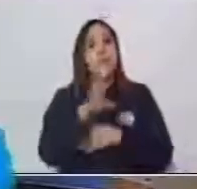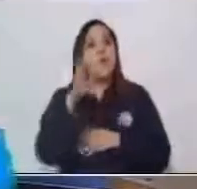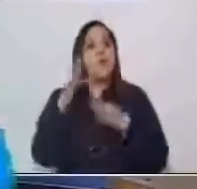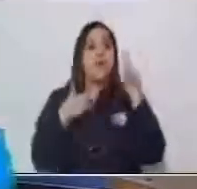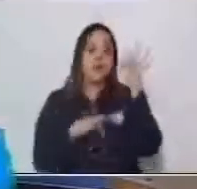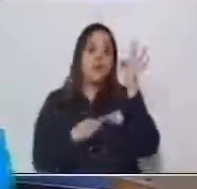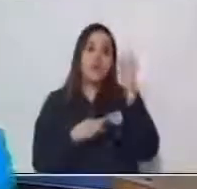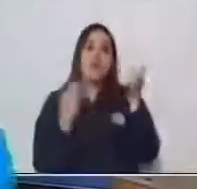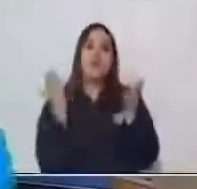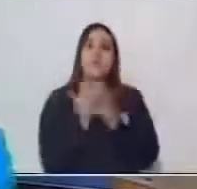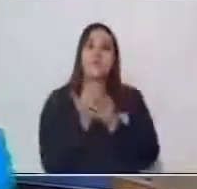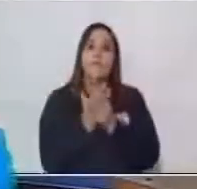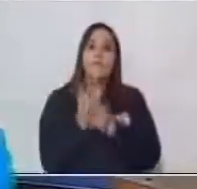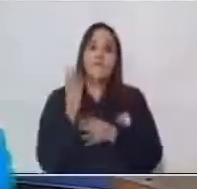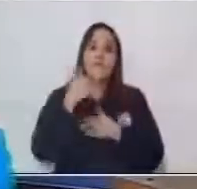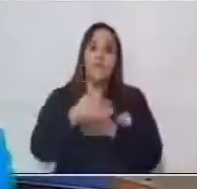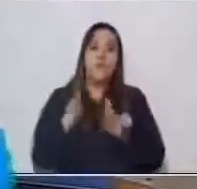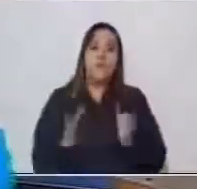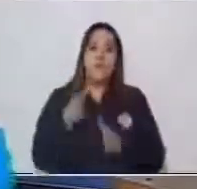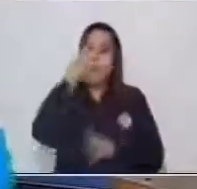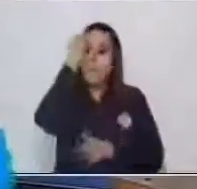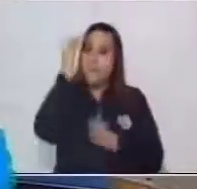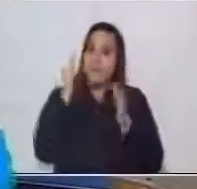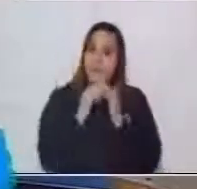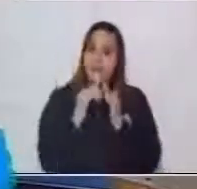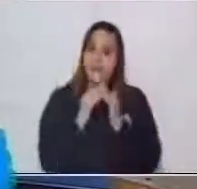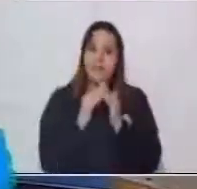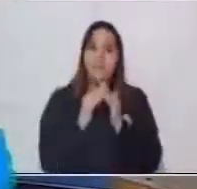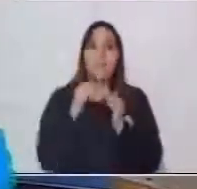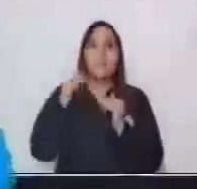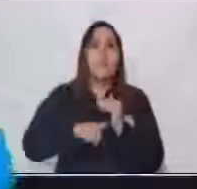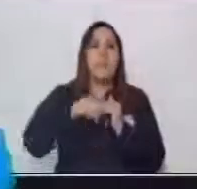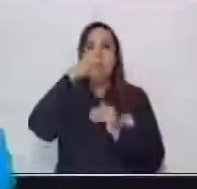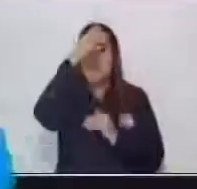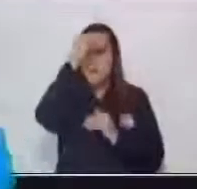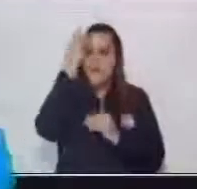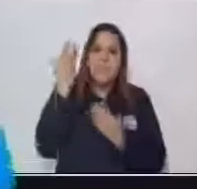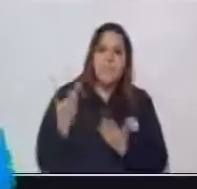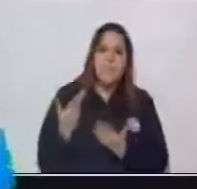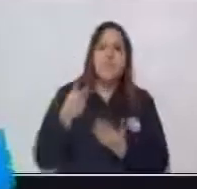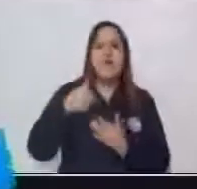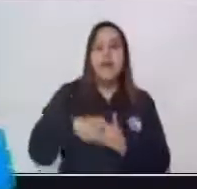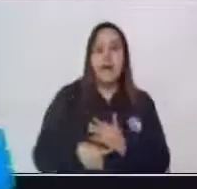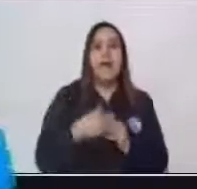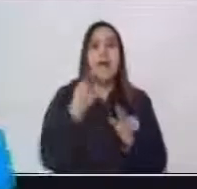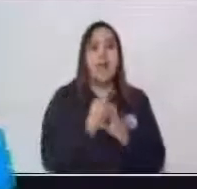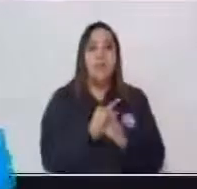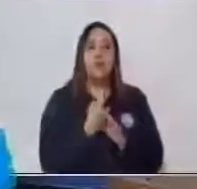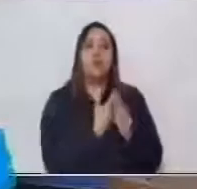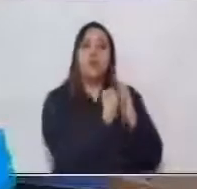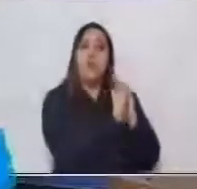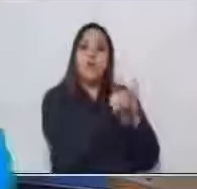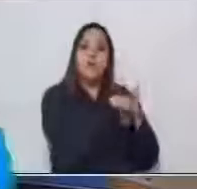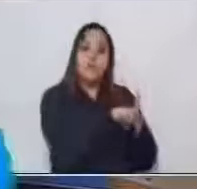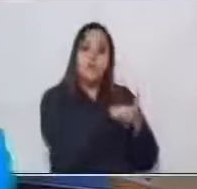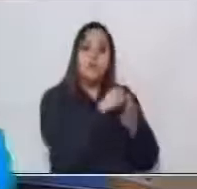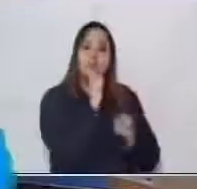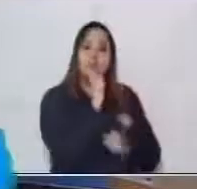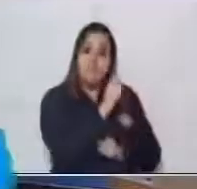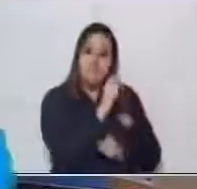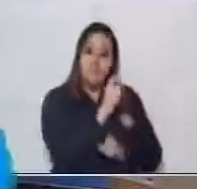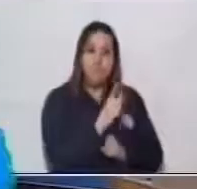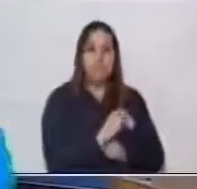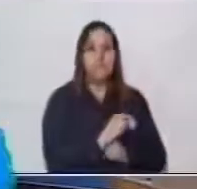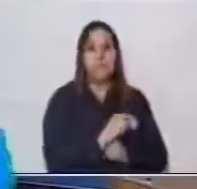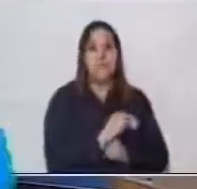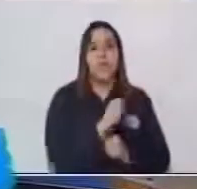Aprendo en Casa. ¿Qué aprendiste hoy? El uso de signos de puntuación, específicamente el punto, la